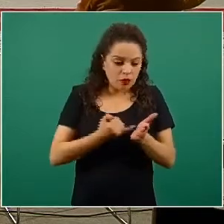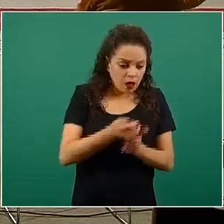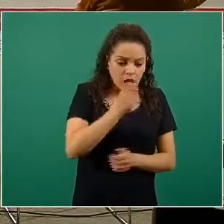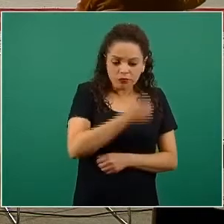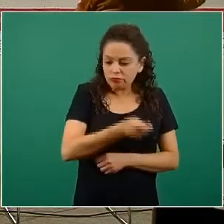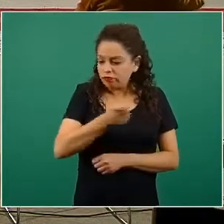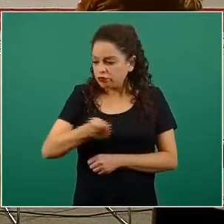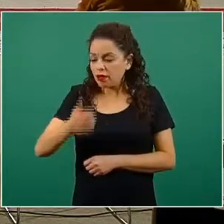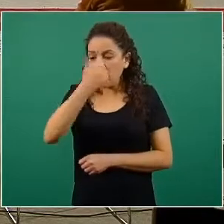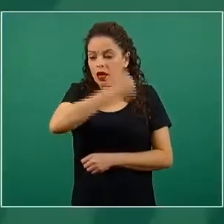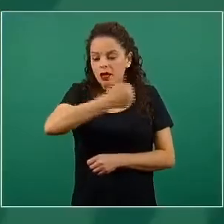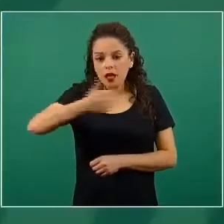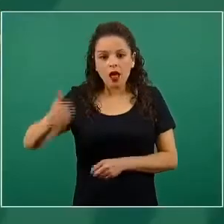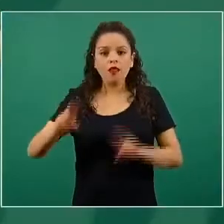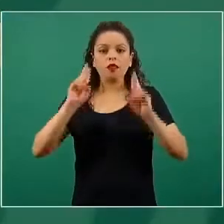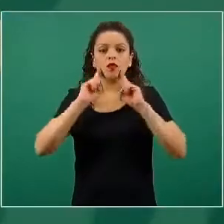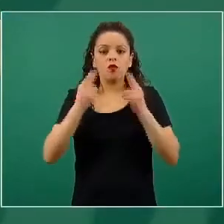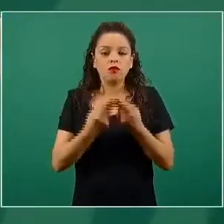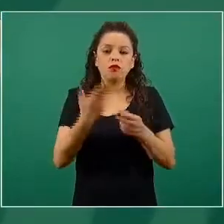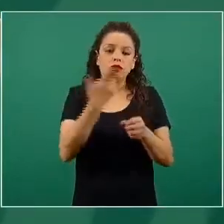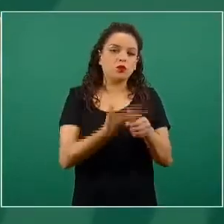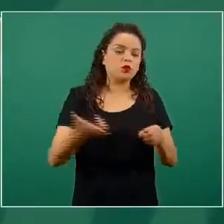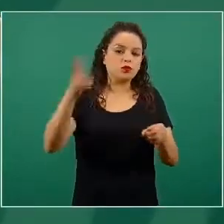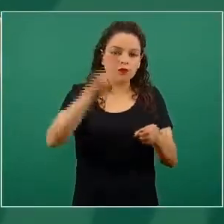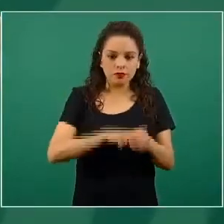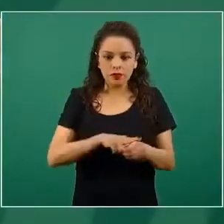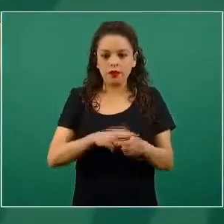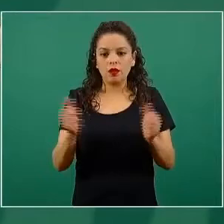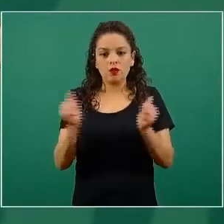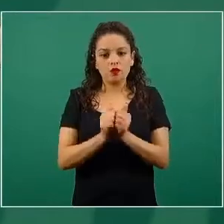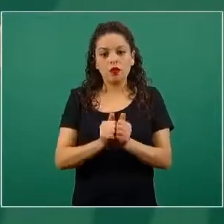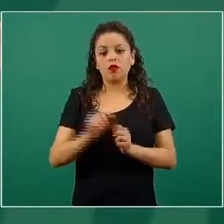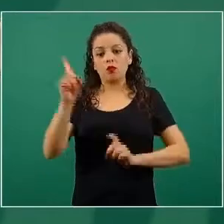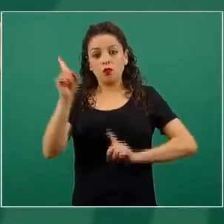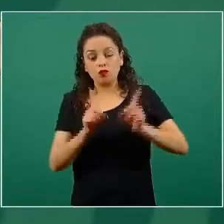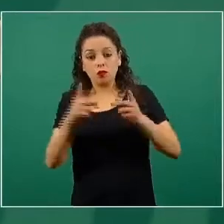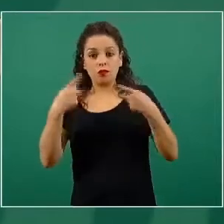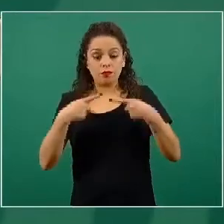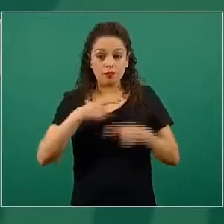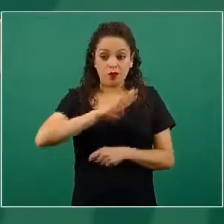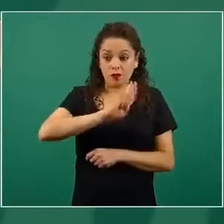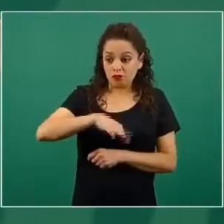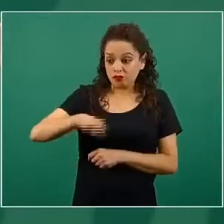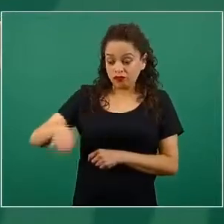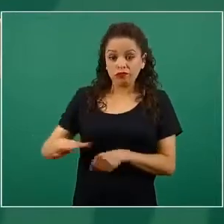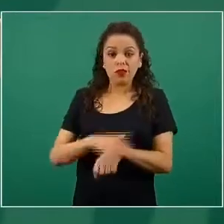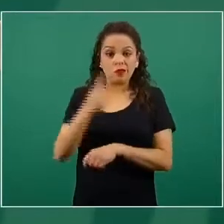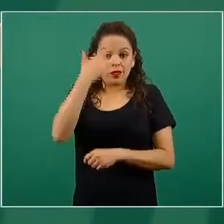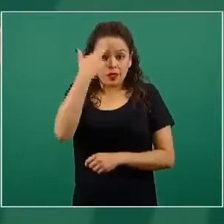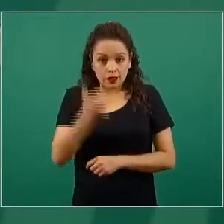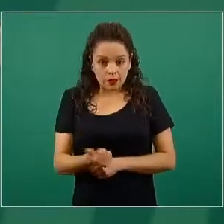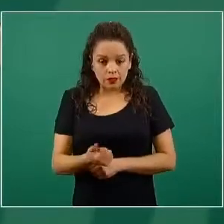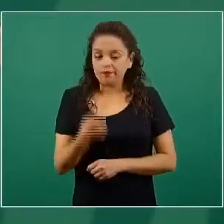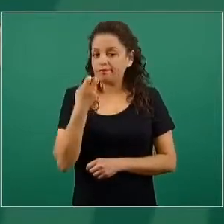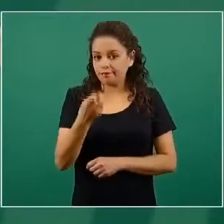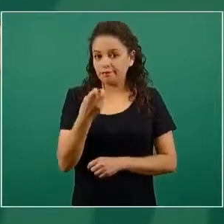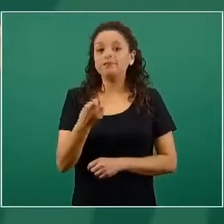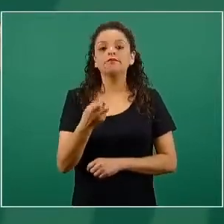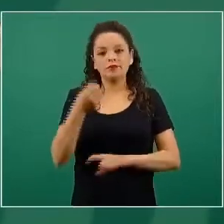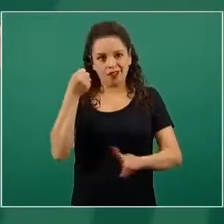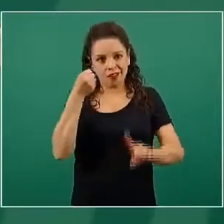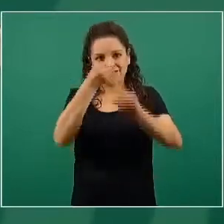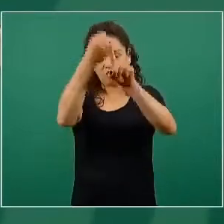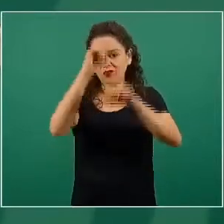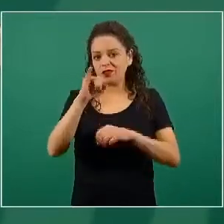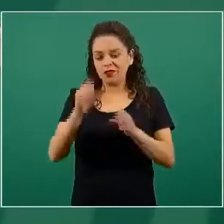jurisdicciones, cada una de las unidades hospitalarias, con todas las muertes sospechosas, y esto pues va a impactar en la